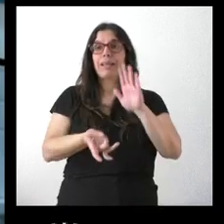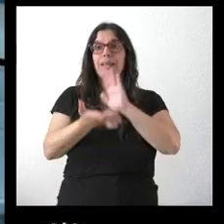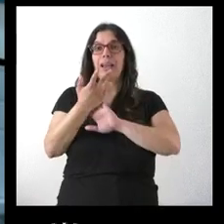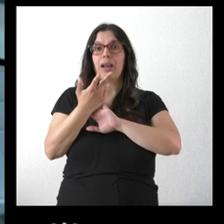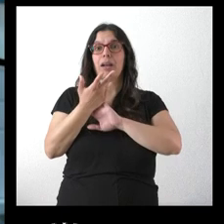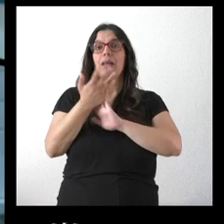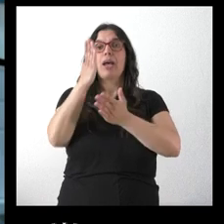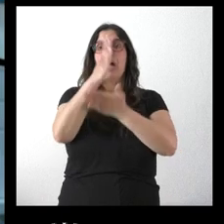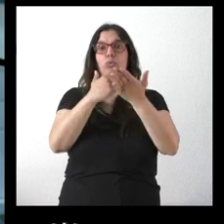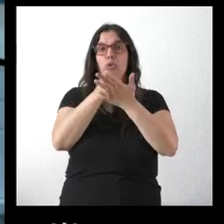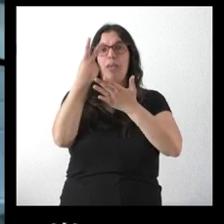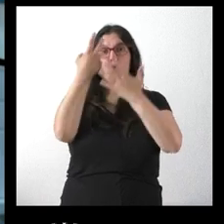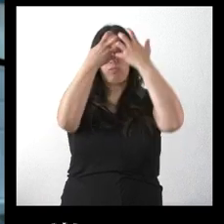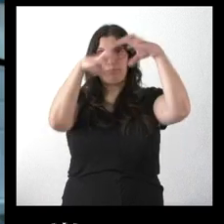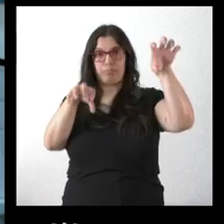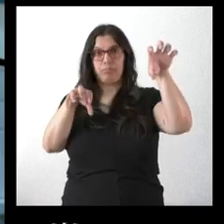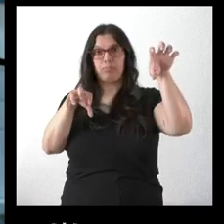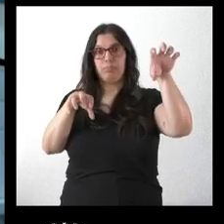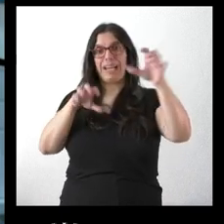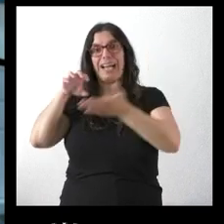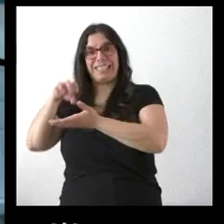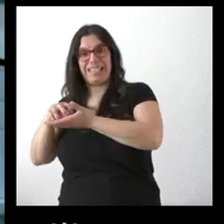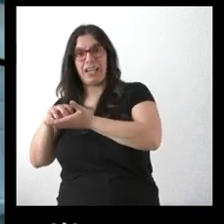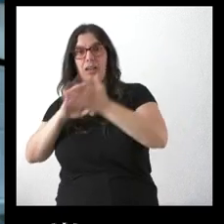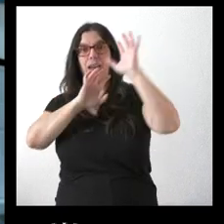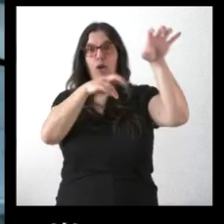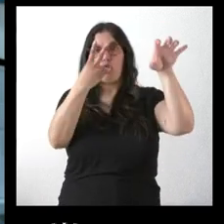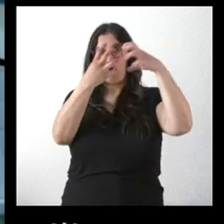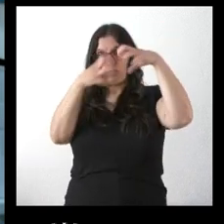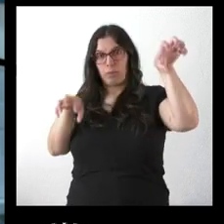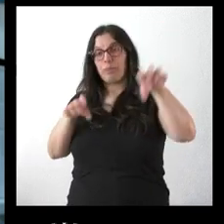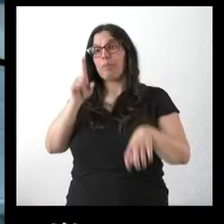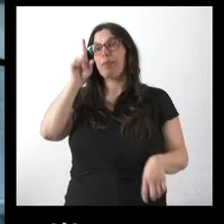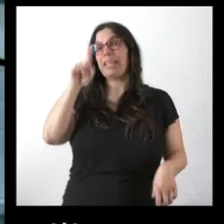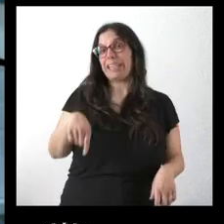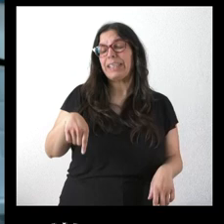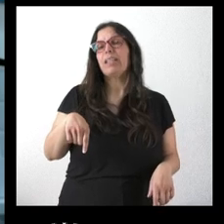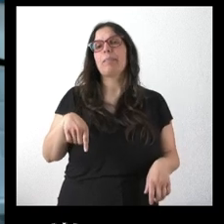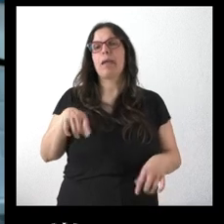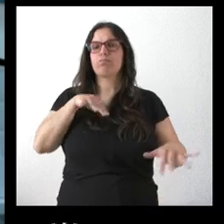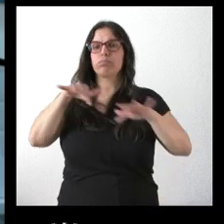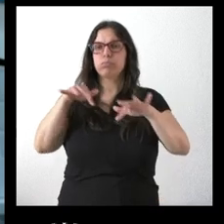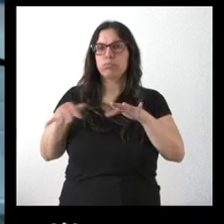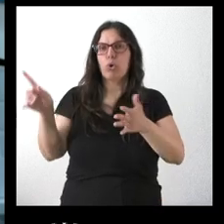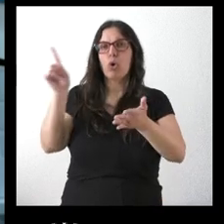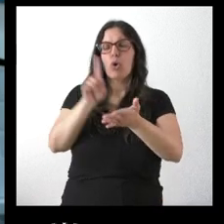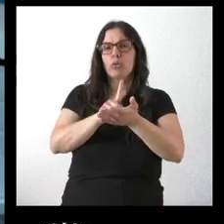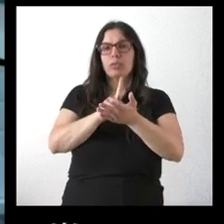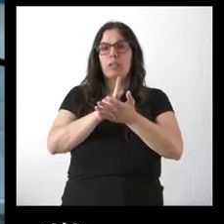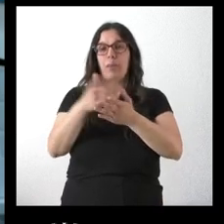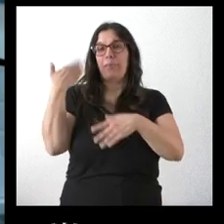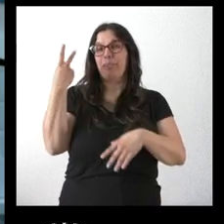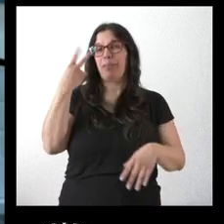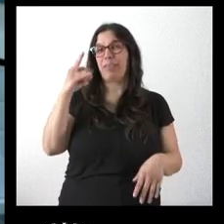autonomías diferentes, y en su caso que se reactive una cosa que se llamaba Mesa por León, que se hizo en